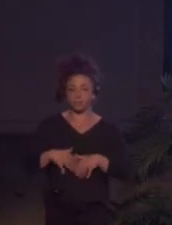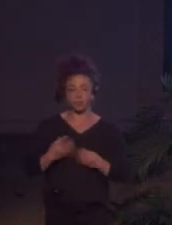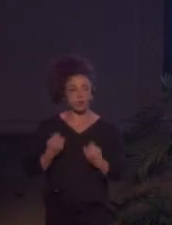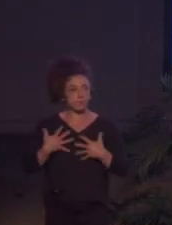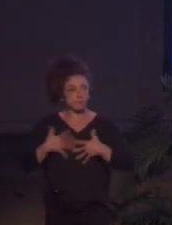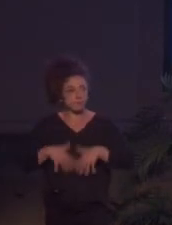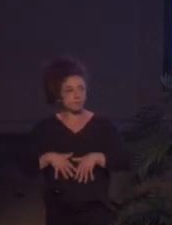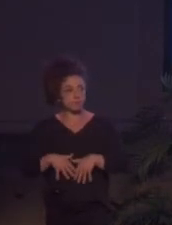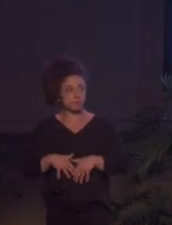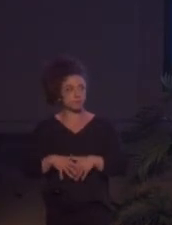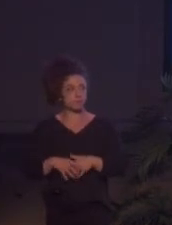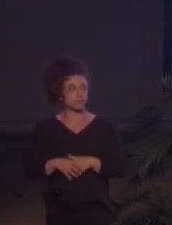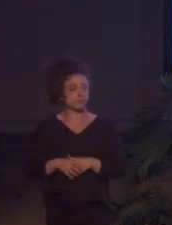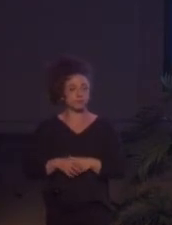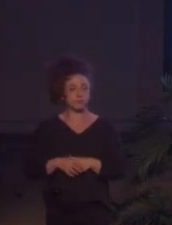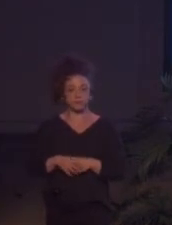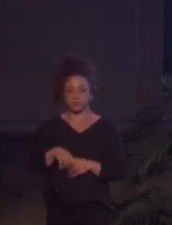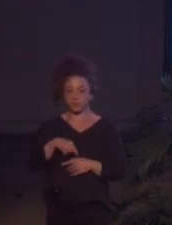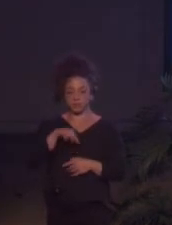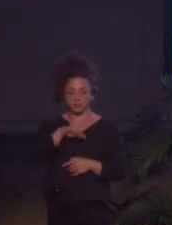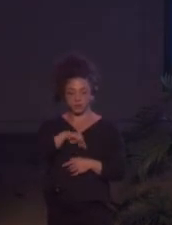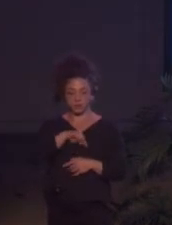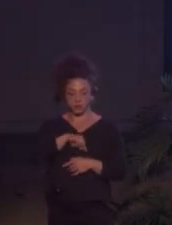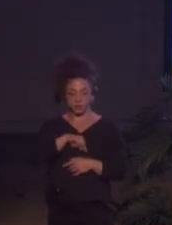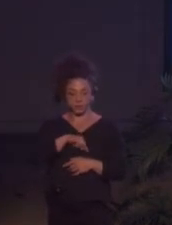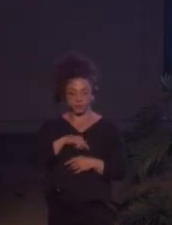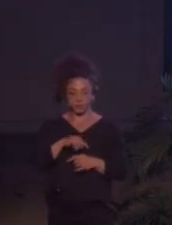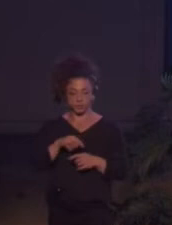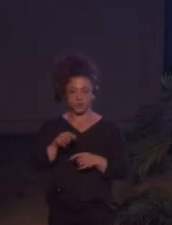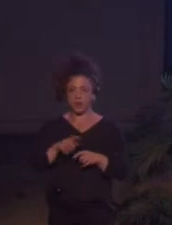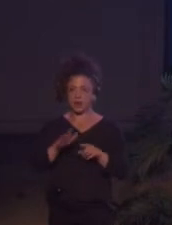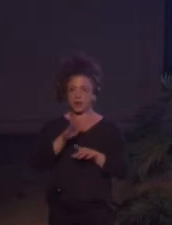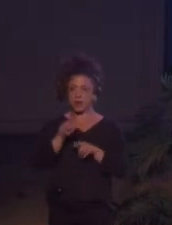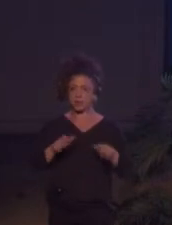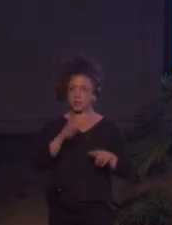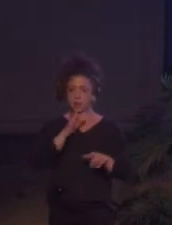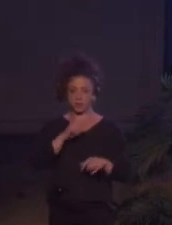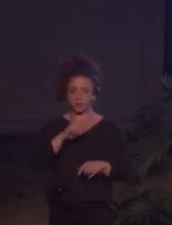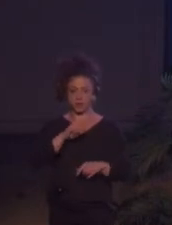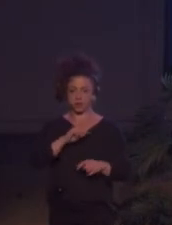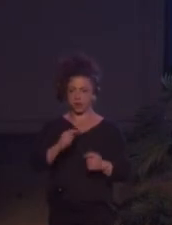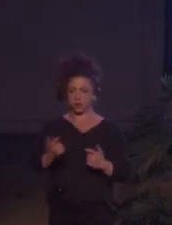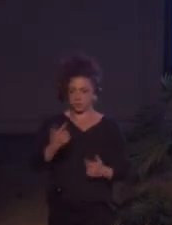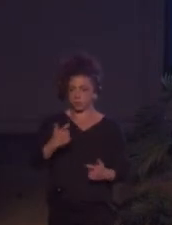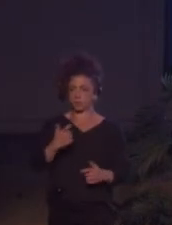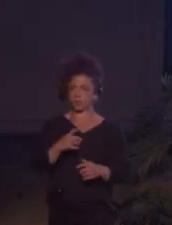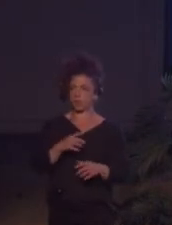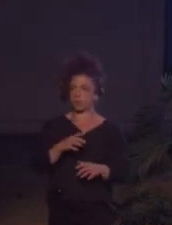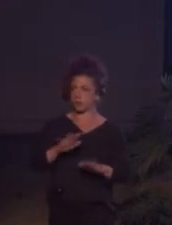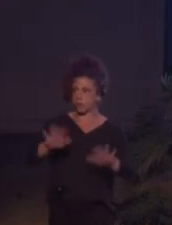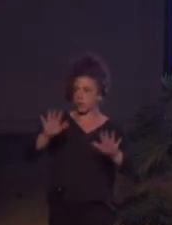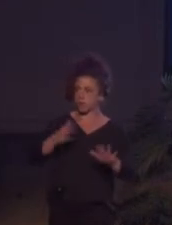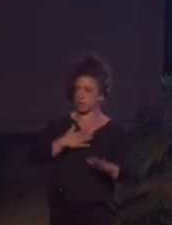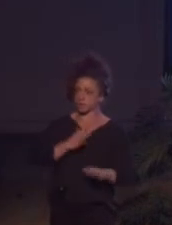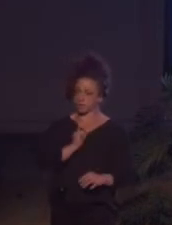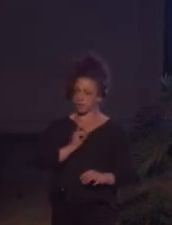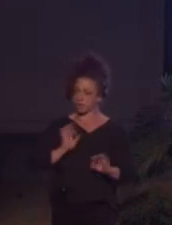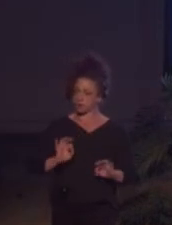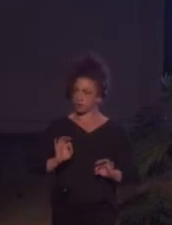tan interiorizado que incluso te sientes, ¿no? Se siente la gente agredida. Como diciendo, oye, que esto es mi